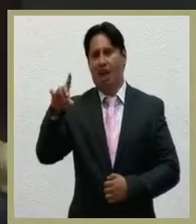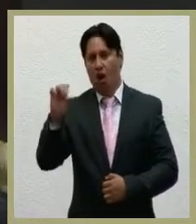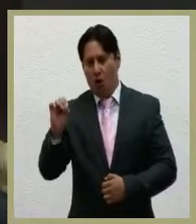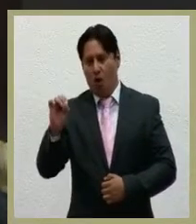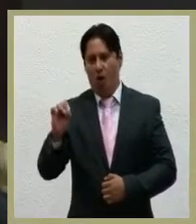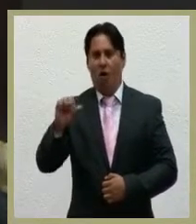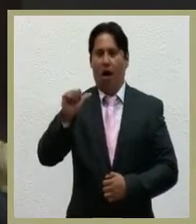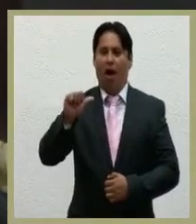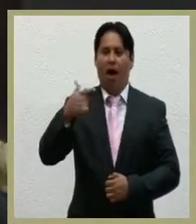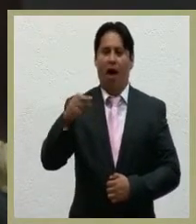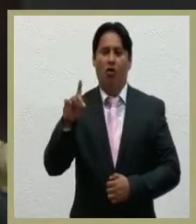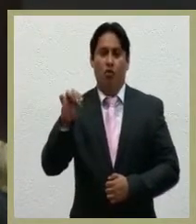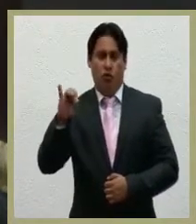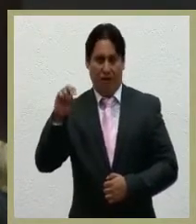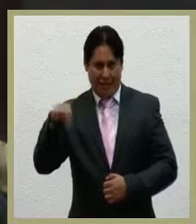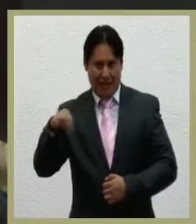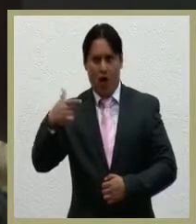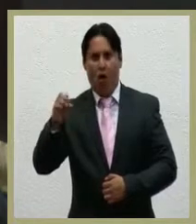Agustín Gómez Gómez.